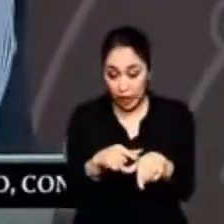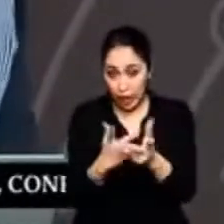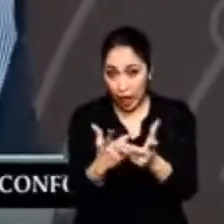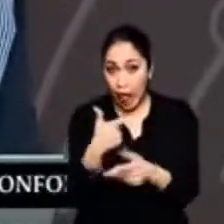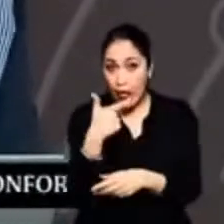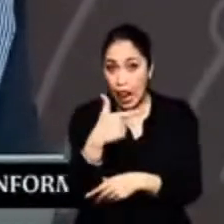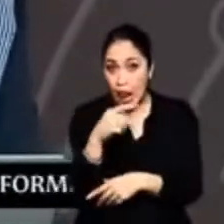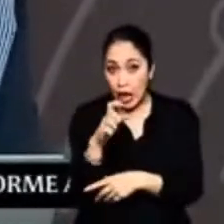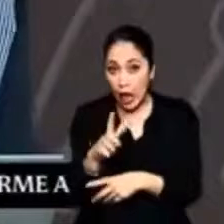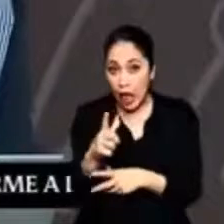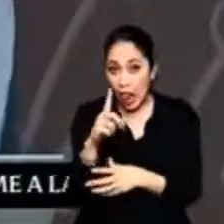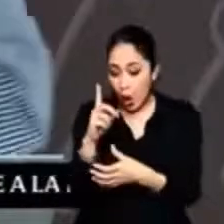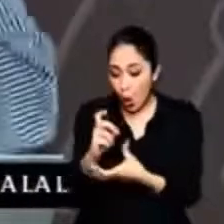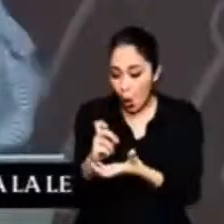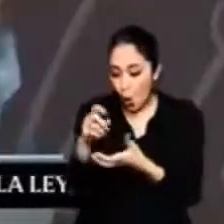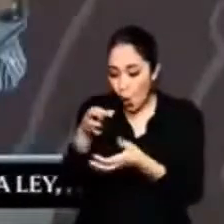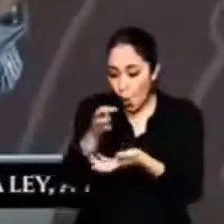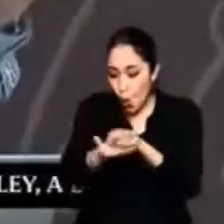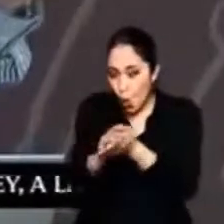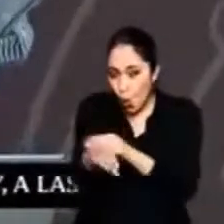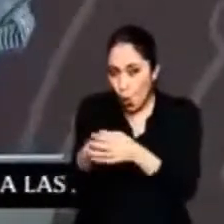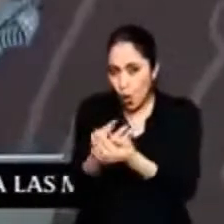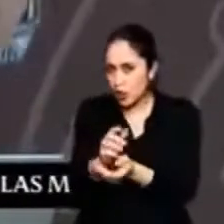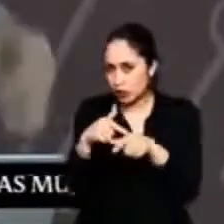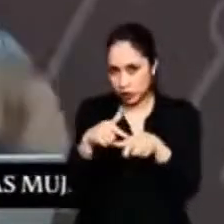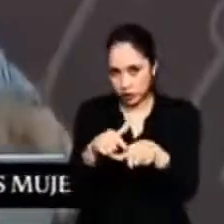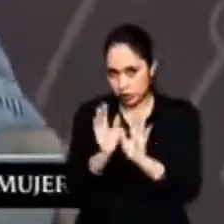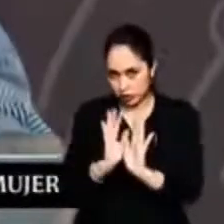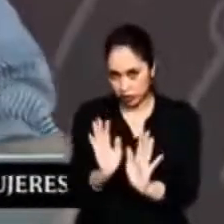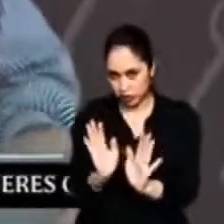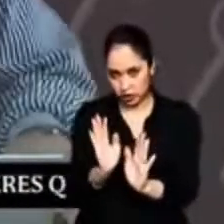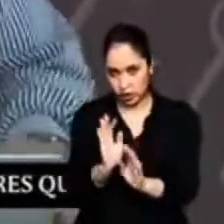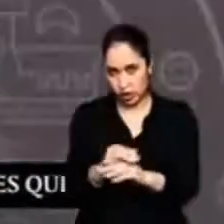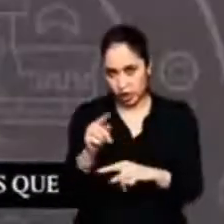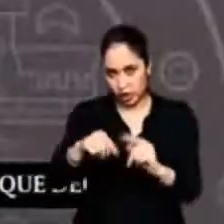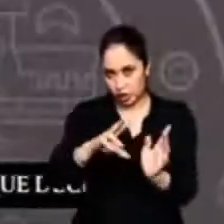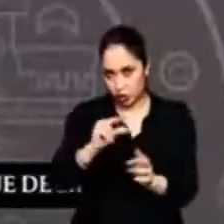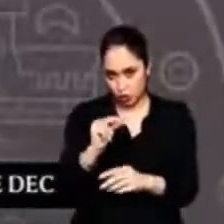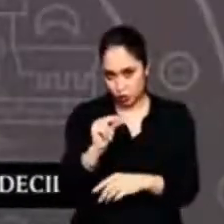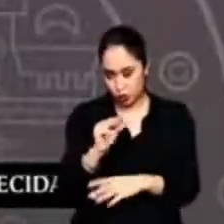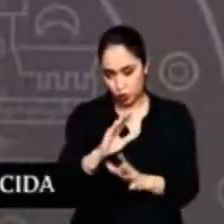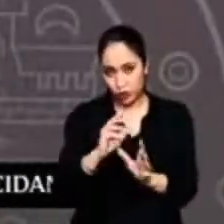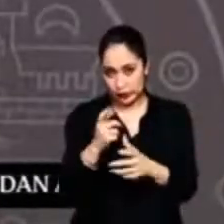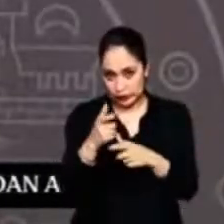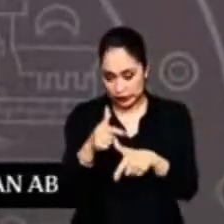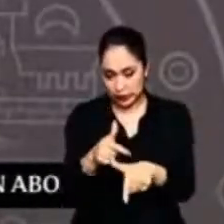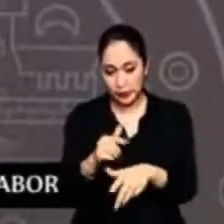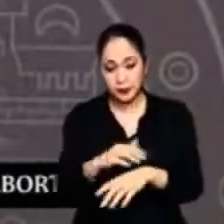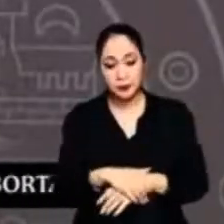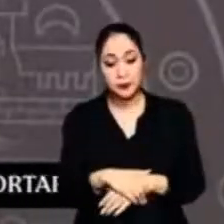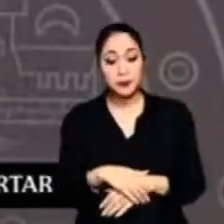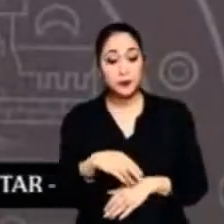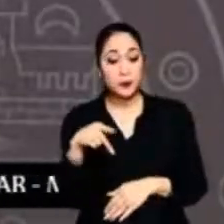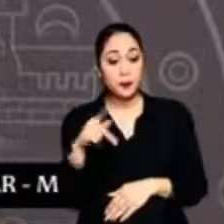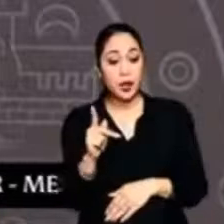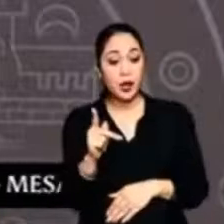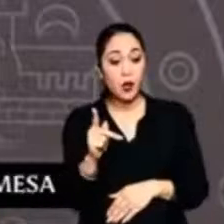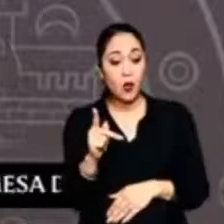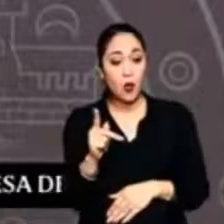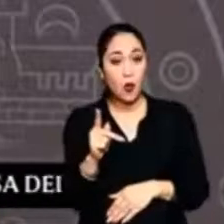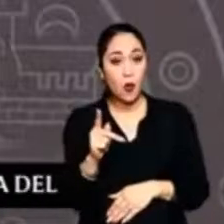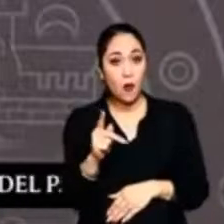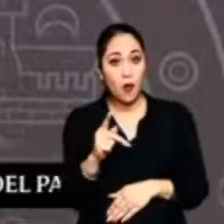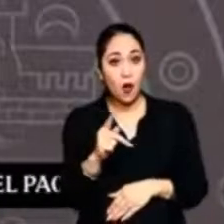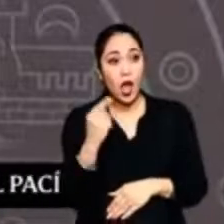gel. Inclusive necesitamos ver, y que no se me olvide, necesitamos ver el de producir gel para las